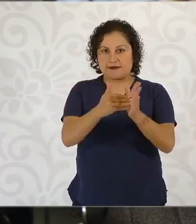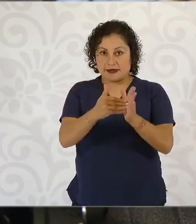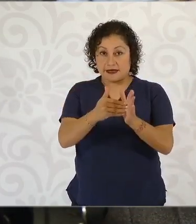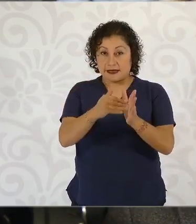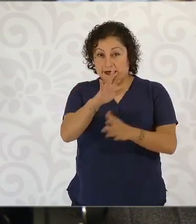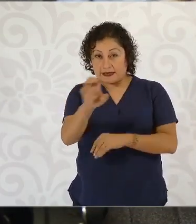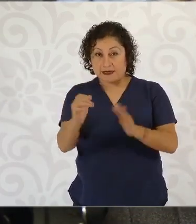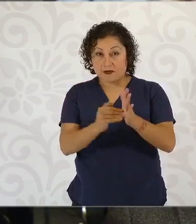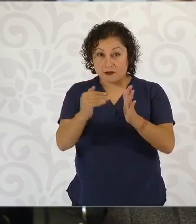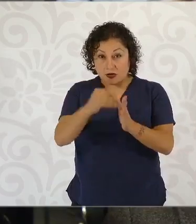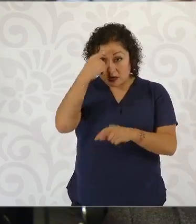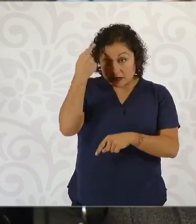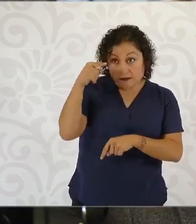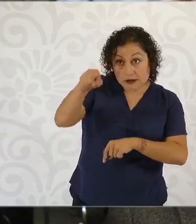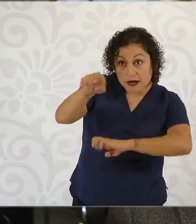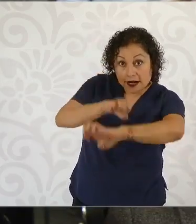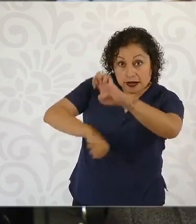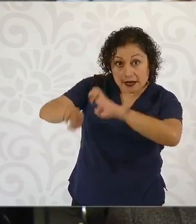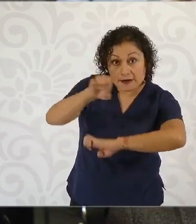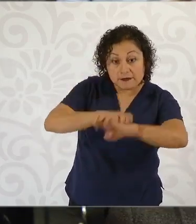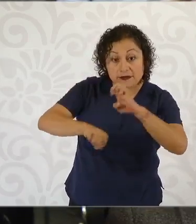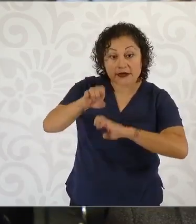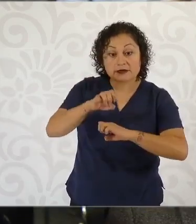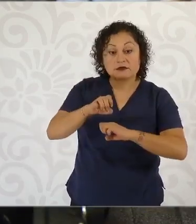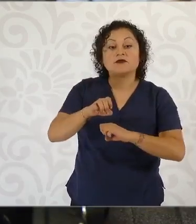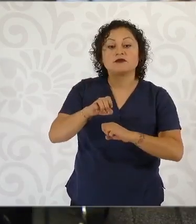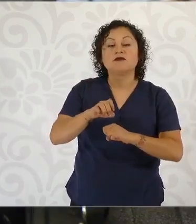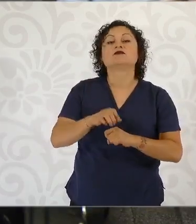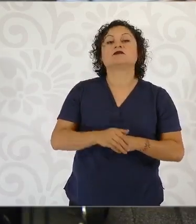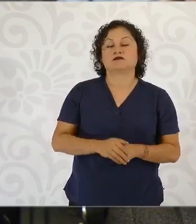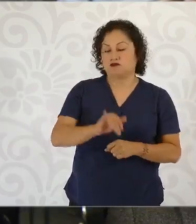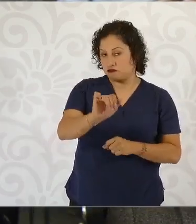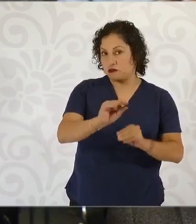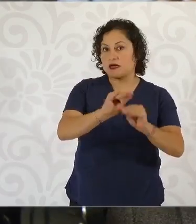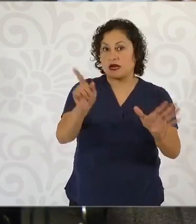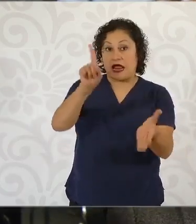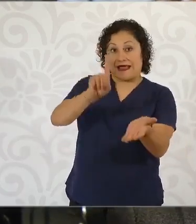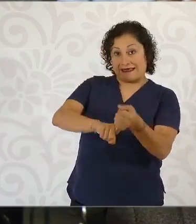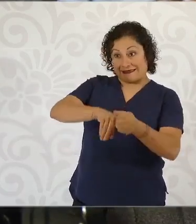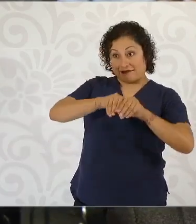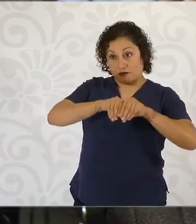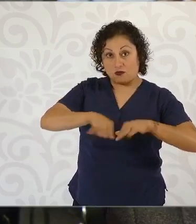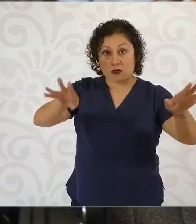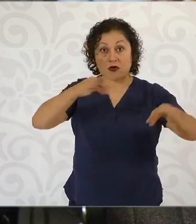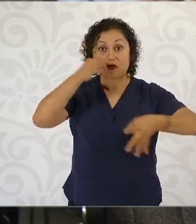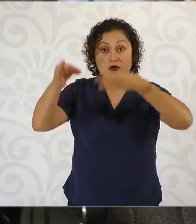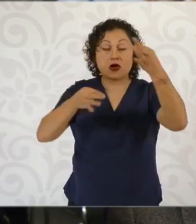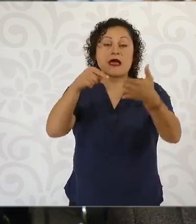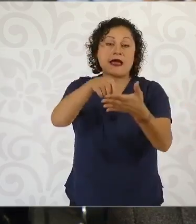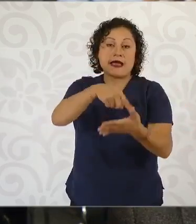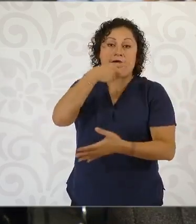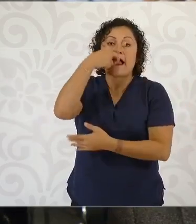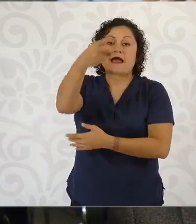pesos a este proveedor. En las conversaciones, efectivamente, y así lo explicamos en la nota, dijeron que hubo un error